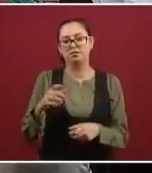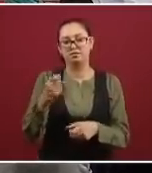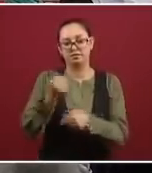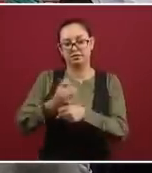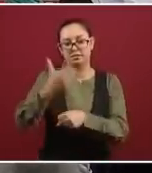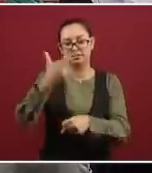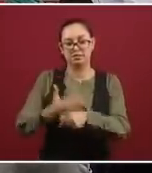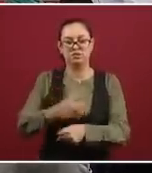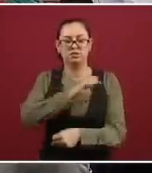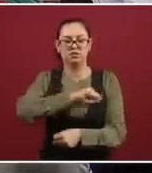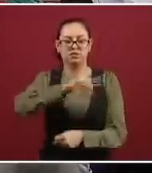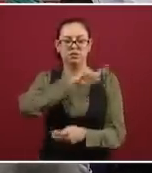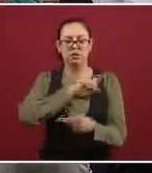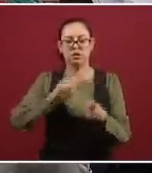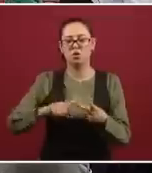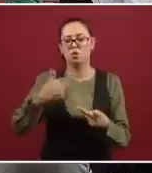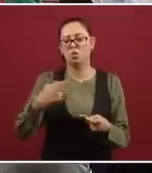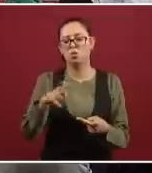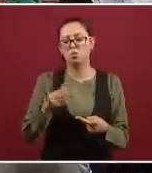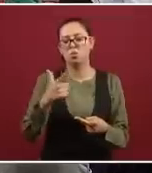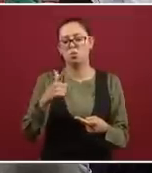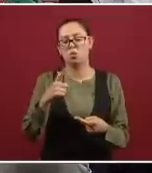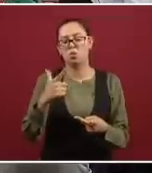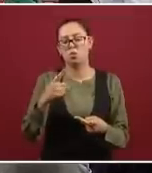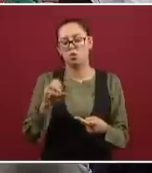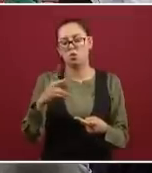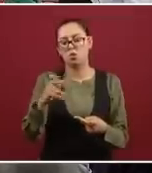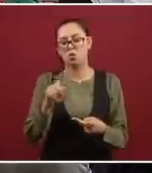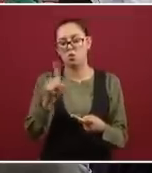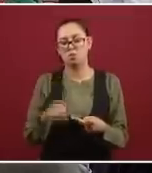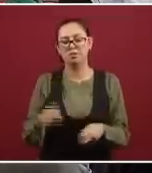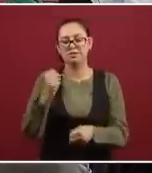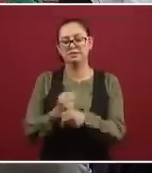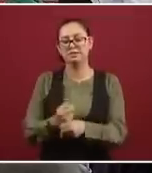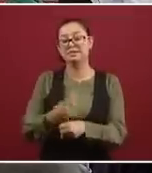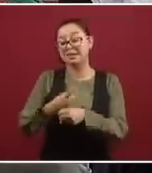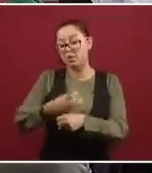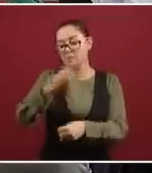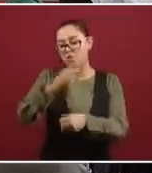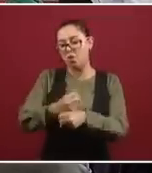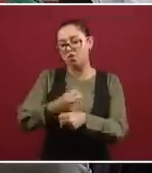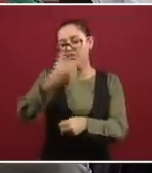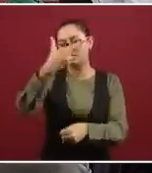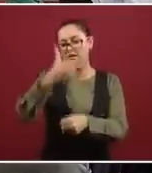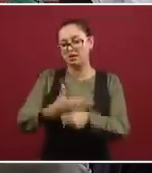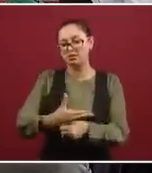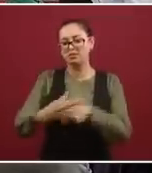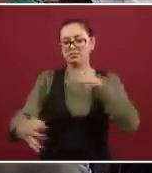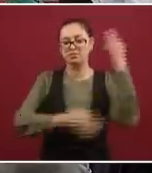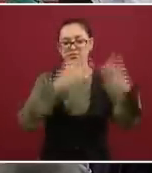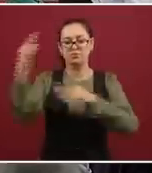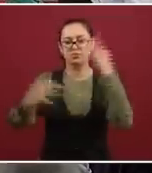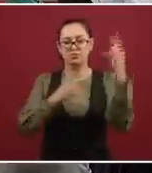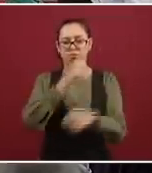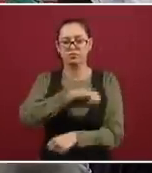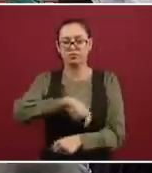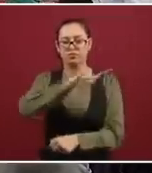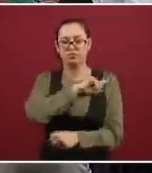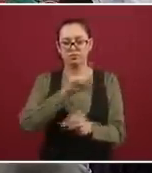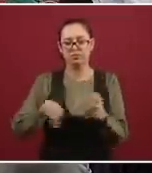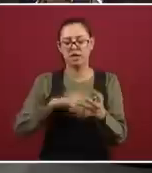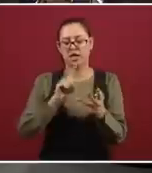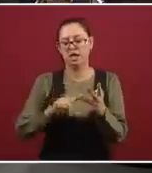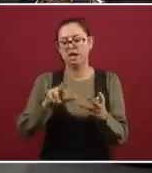Hugo López Gatell, que es subsecretario de Prevención y Promoción de la Salud, a